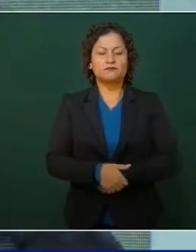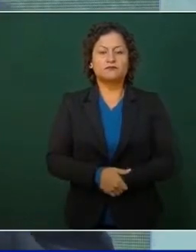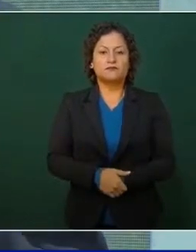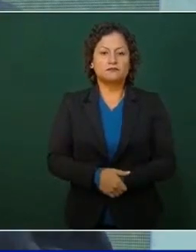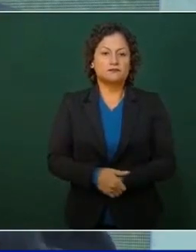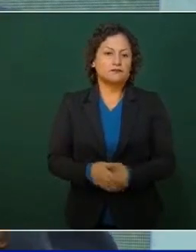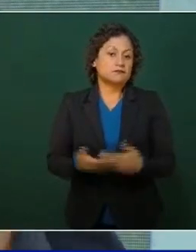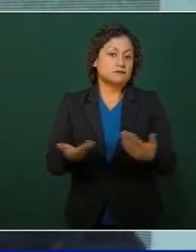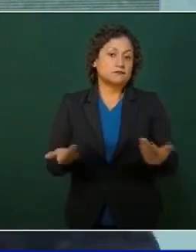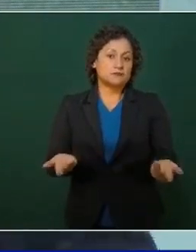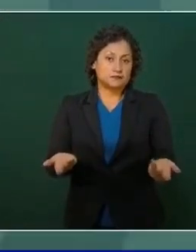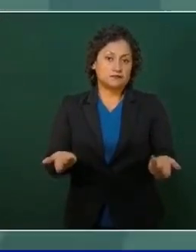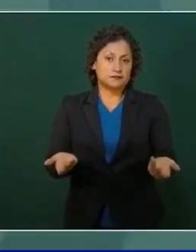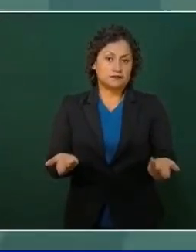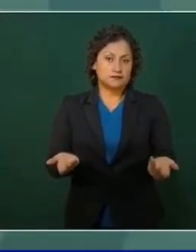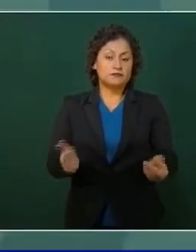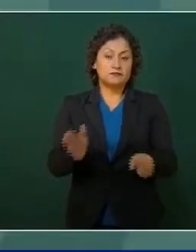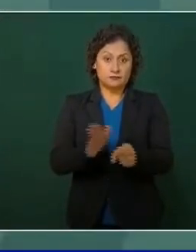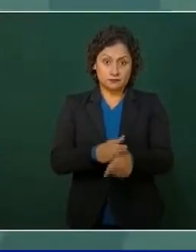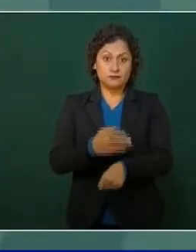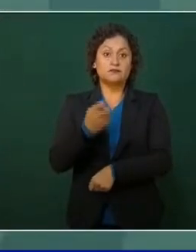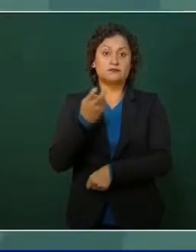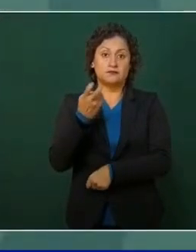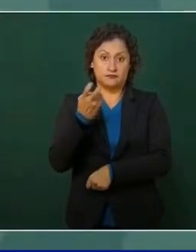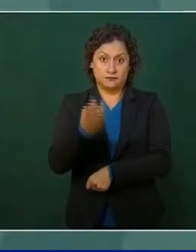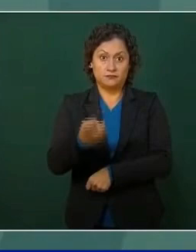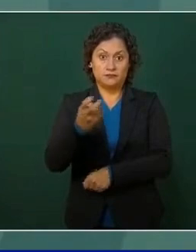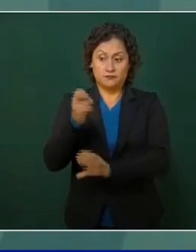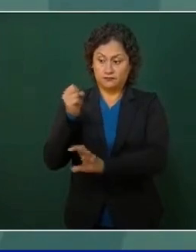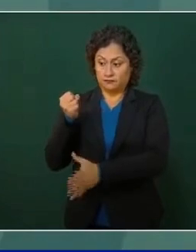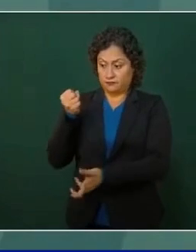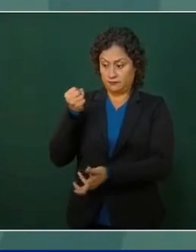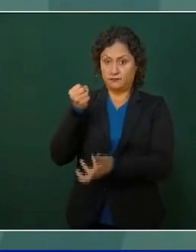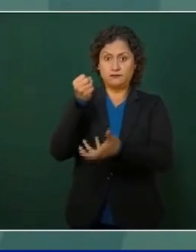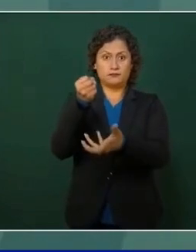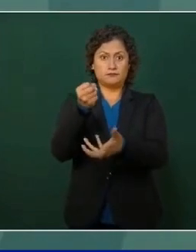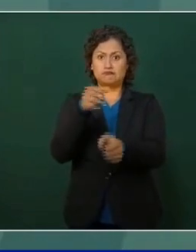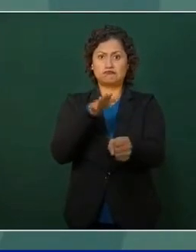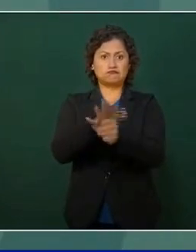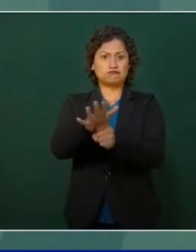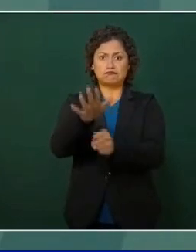Por eso nos rinde el presupuesto. No necesitamos